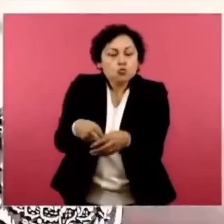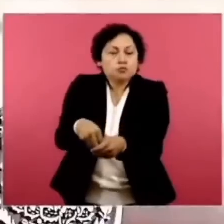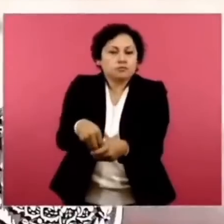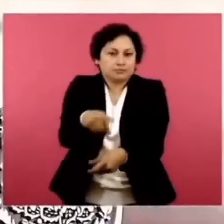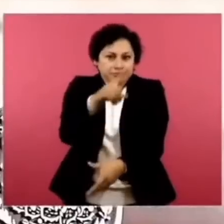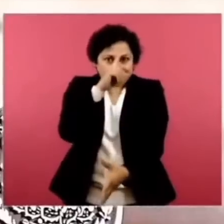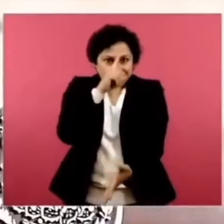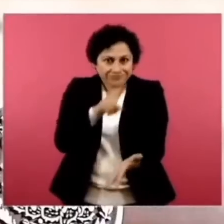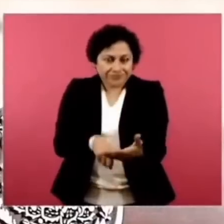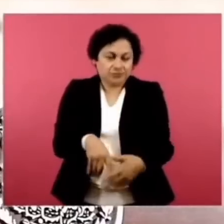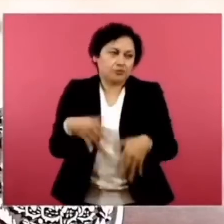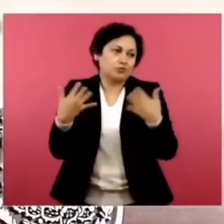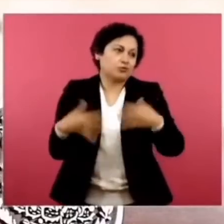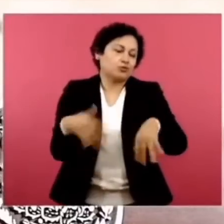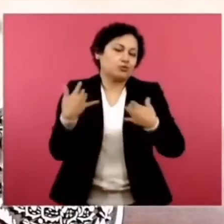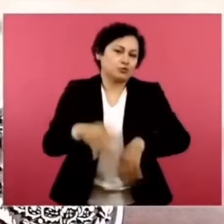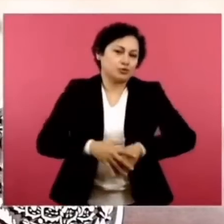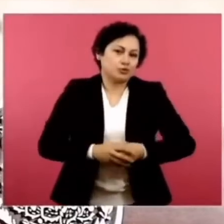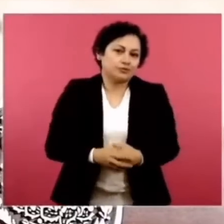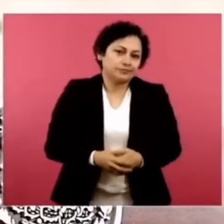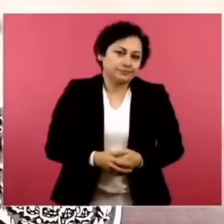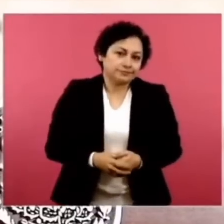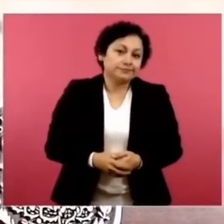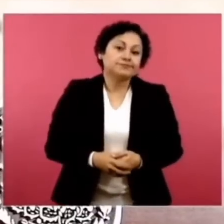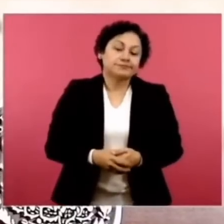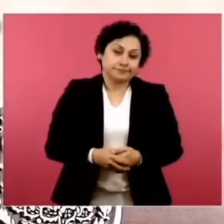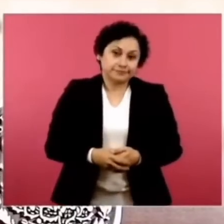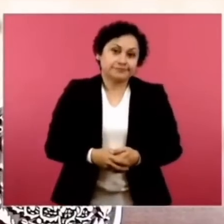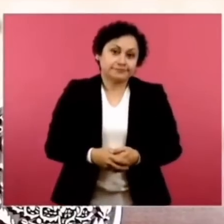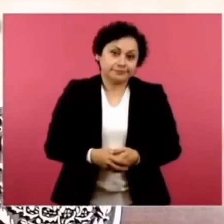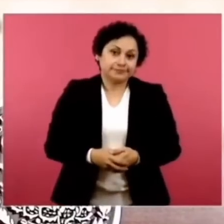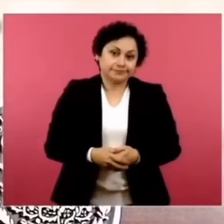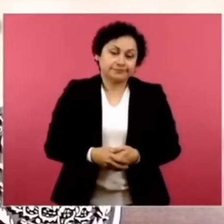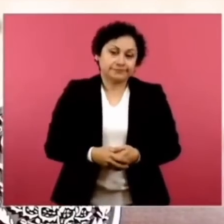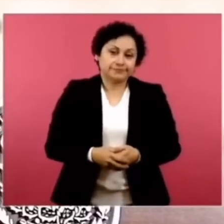Bueno, ahí nos llevaban